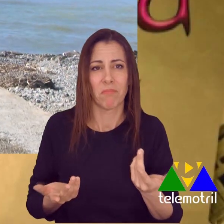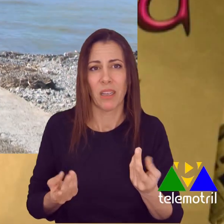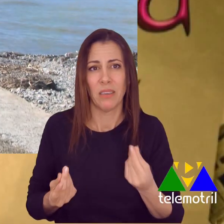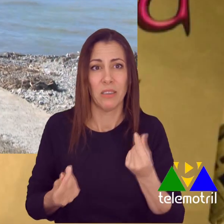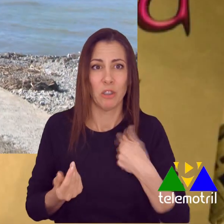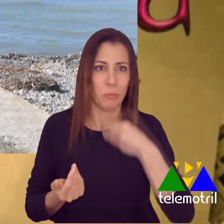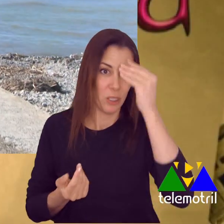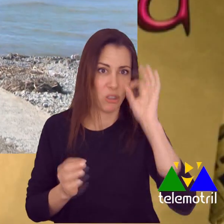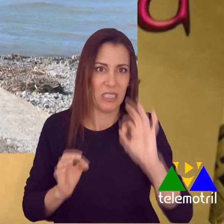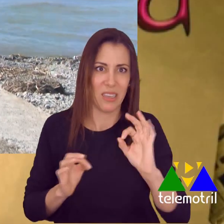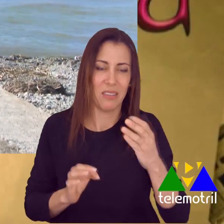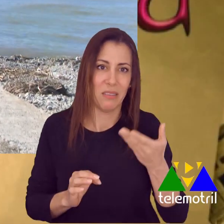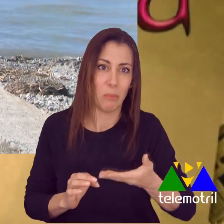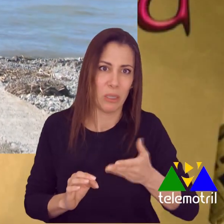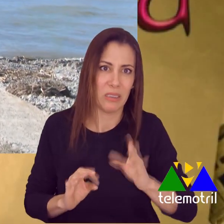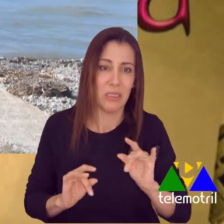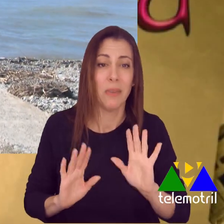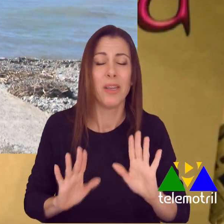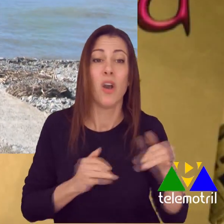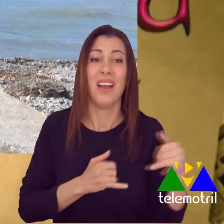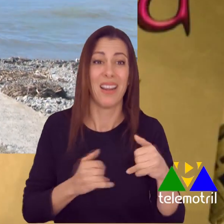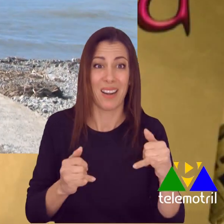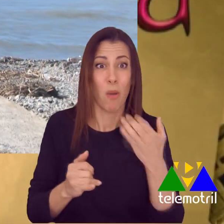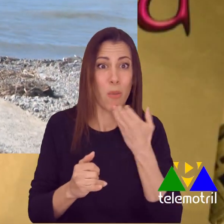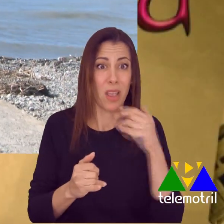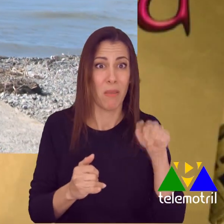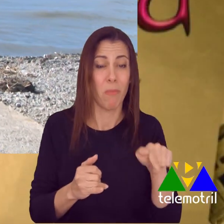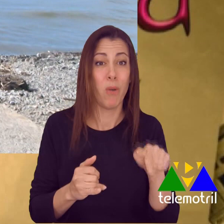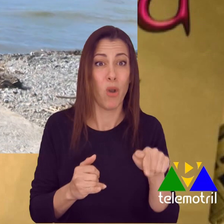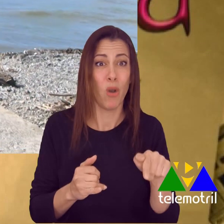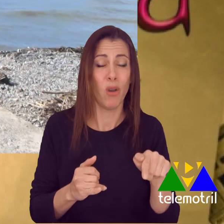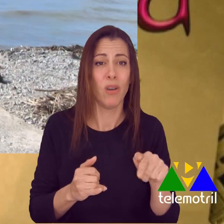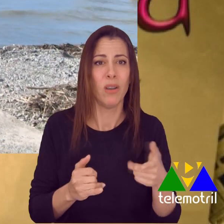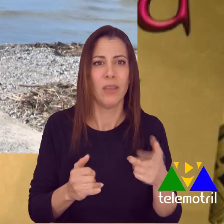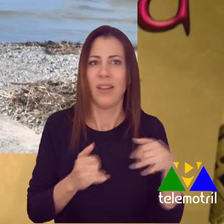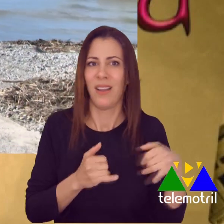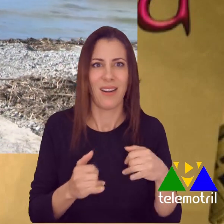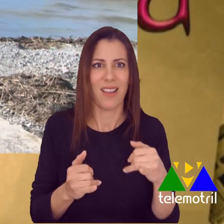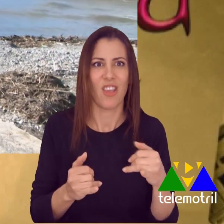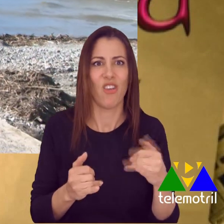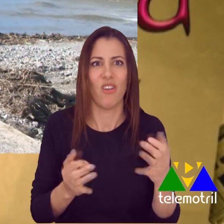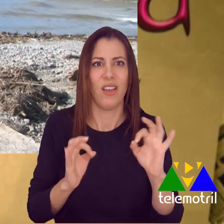tiene una relevancia mayor. El río Guadalfeo, por ejemplo, Guadalfeo es el río de la